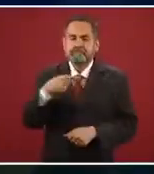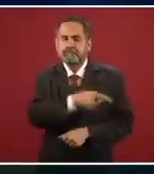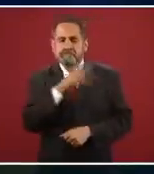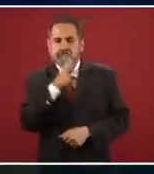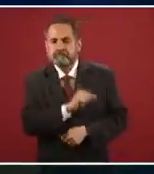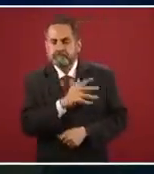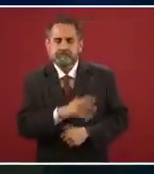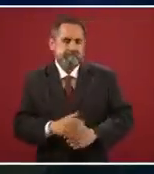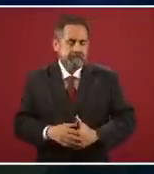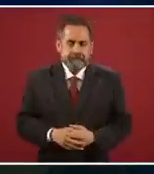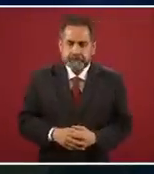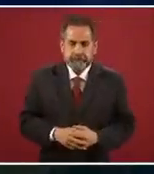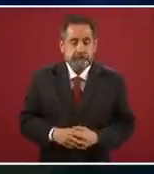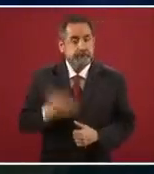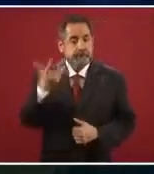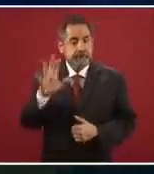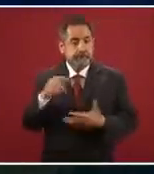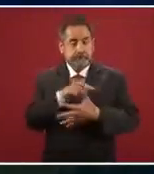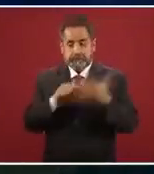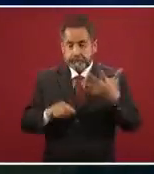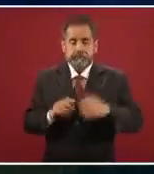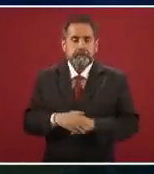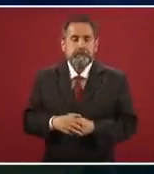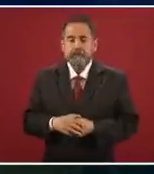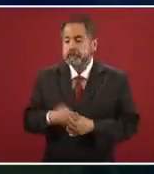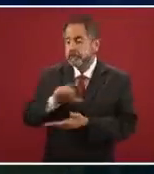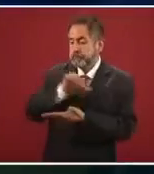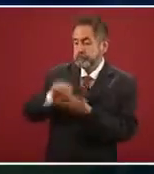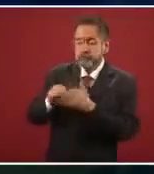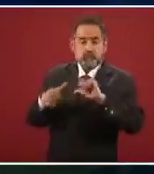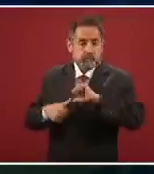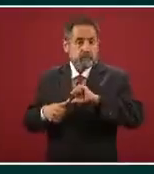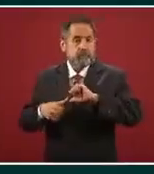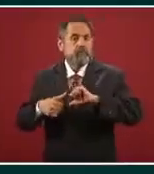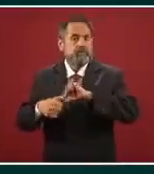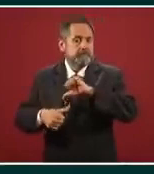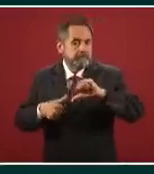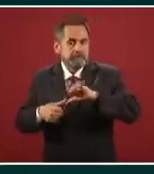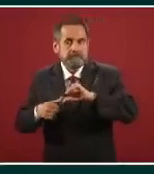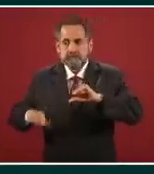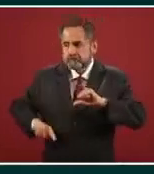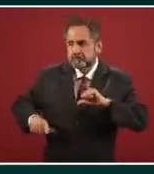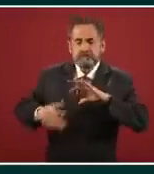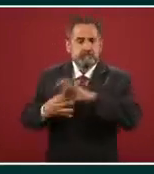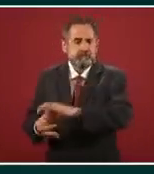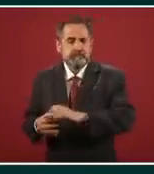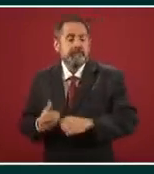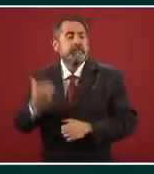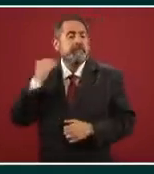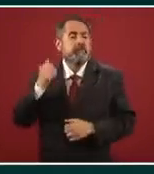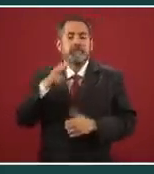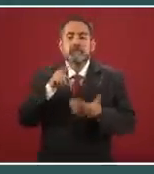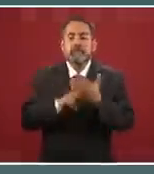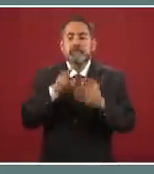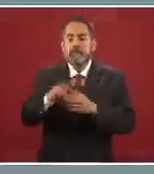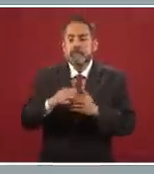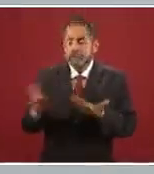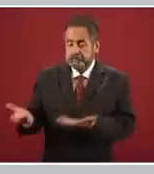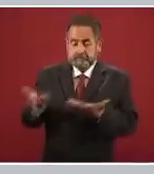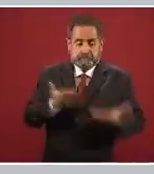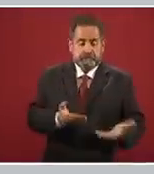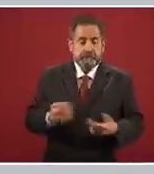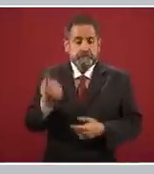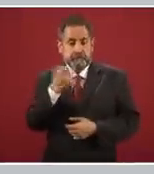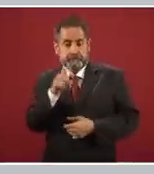10. Relación con los gobiernos de Centroamérica y el Caribe. En 2019, fueron presentadas ante el Instituto